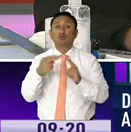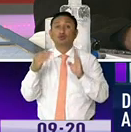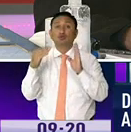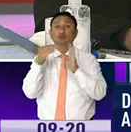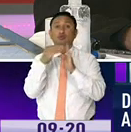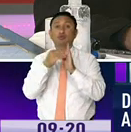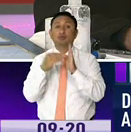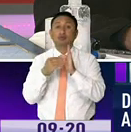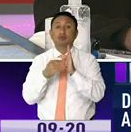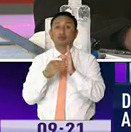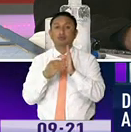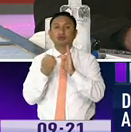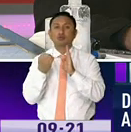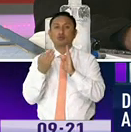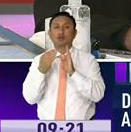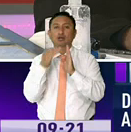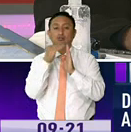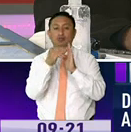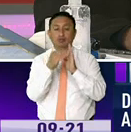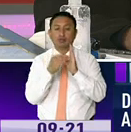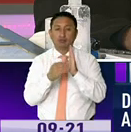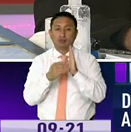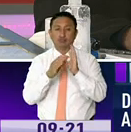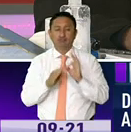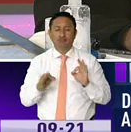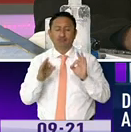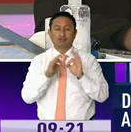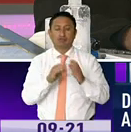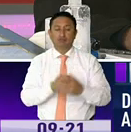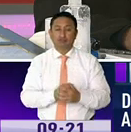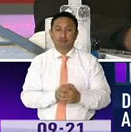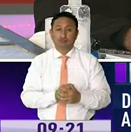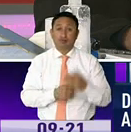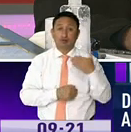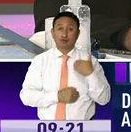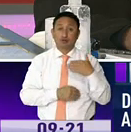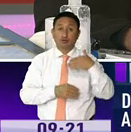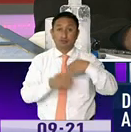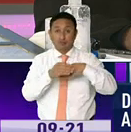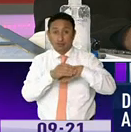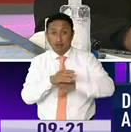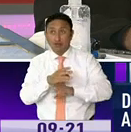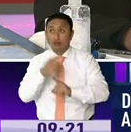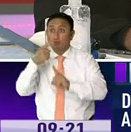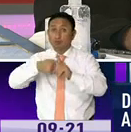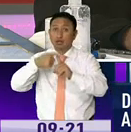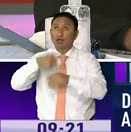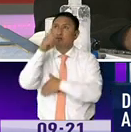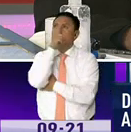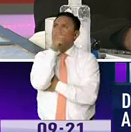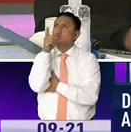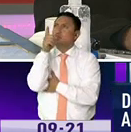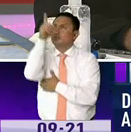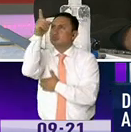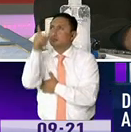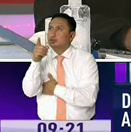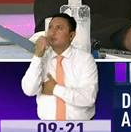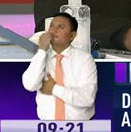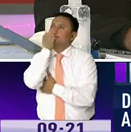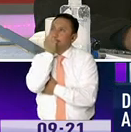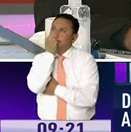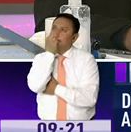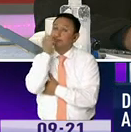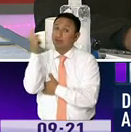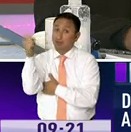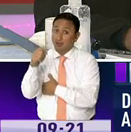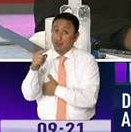lista de precios, que es básico y fundamental, porque cuando uno entra al mercado lo primero que ve es eso, y eso se